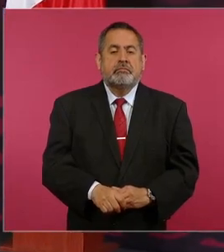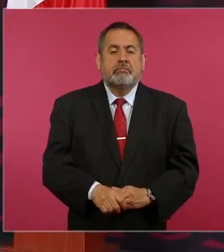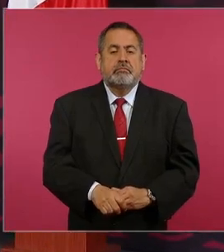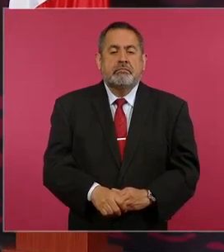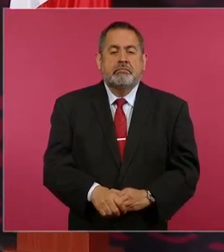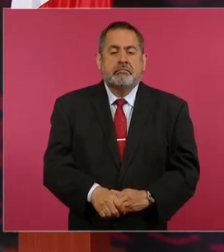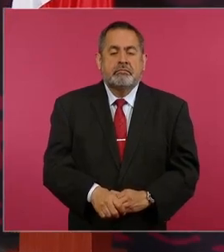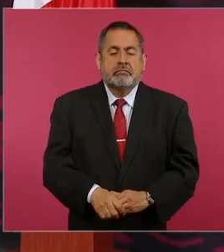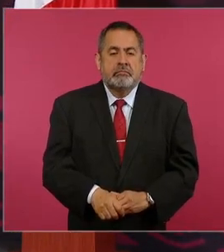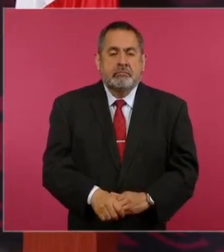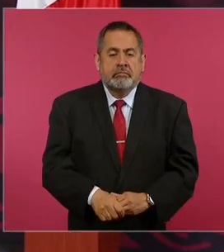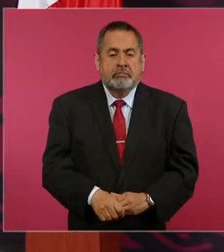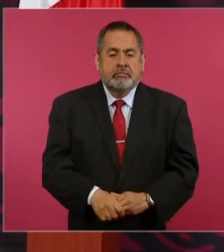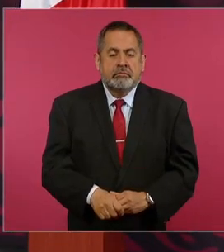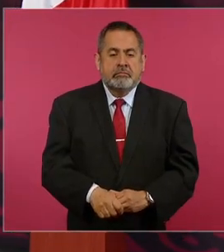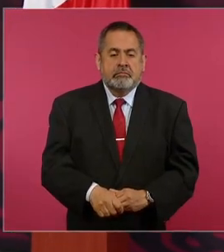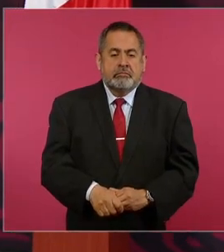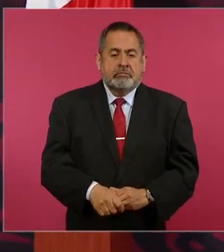Ahora,